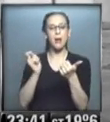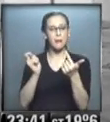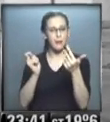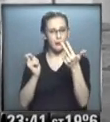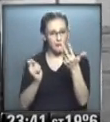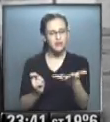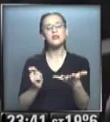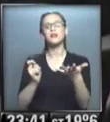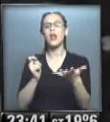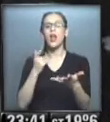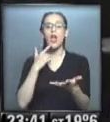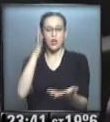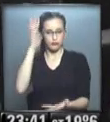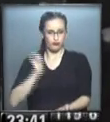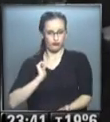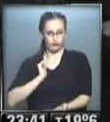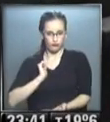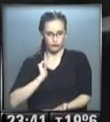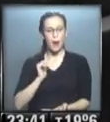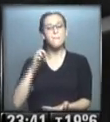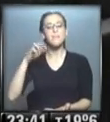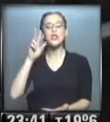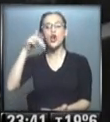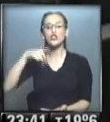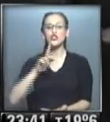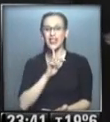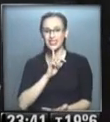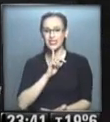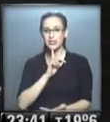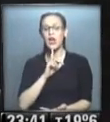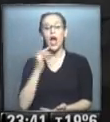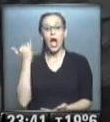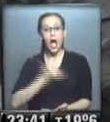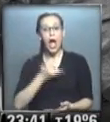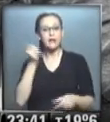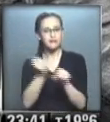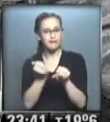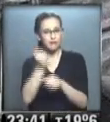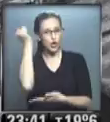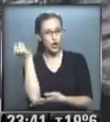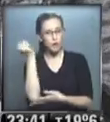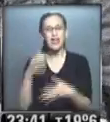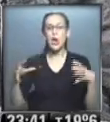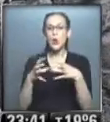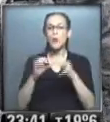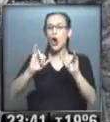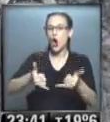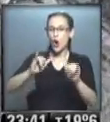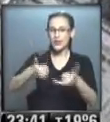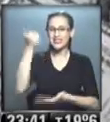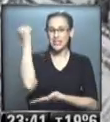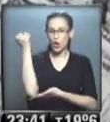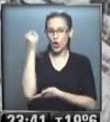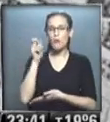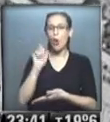Estado, Augusto Pinochet y la Junta Militar Gobernante confiaron la gestión económica a un grupo de jóvenes economistas de la Universidad Católica